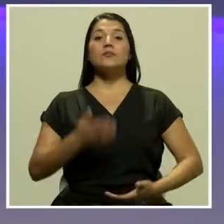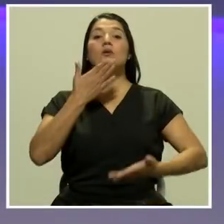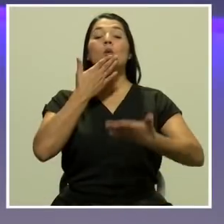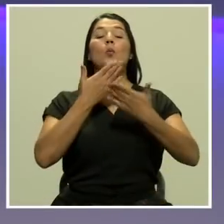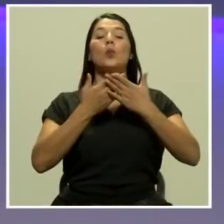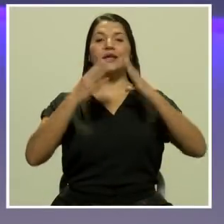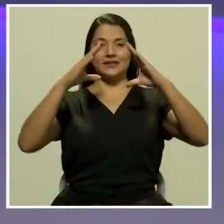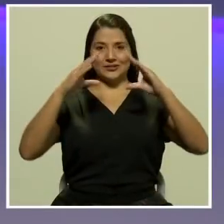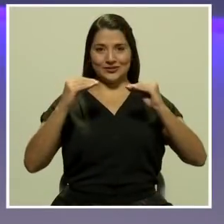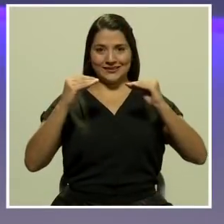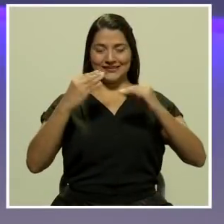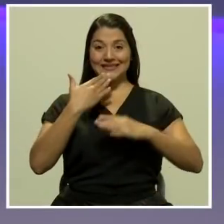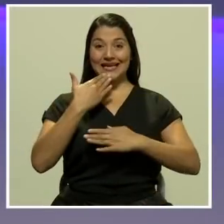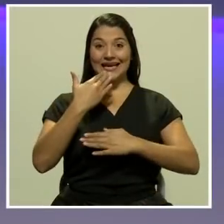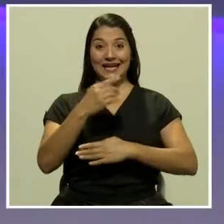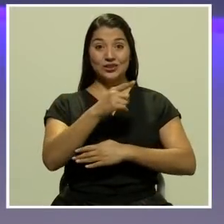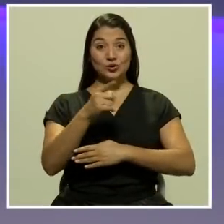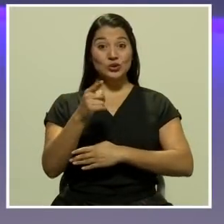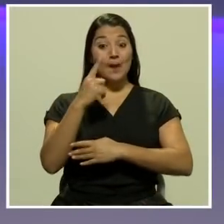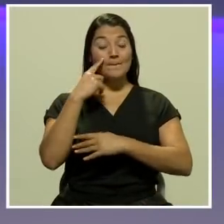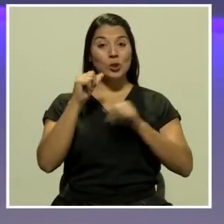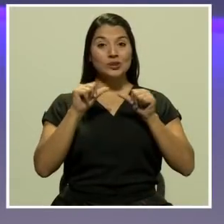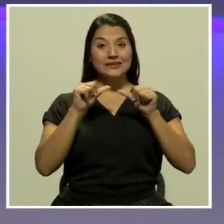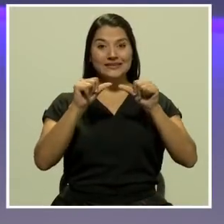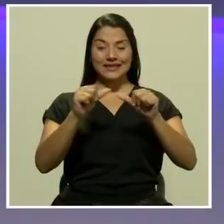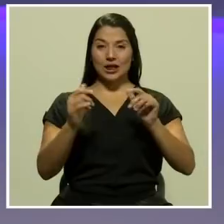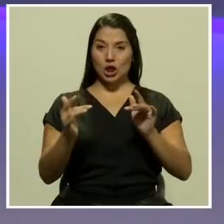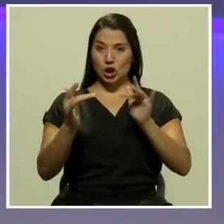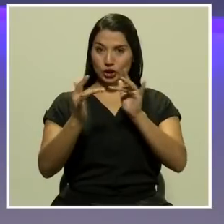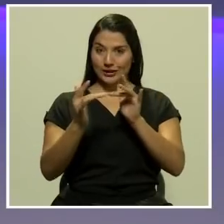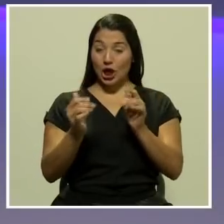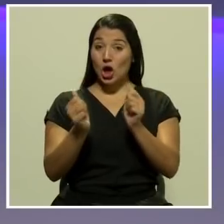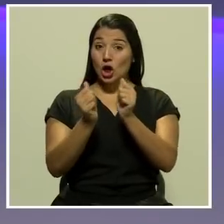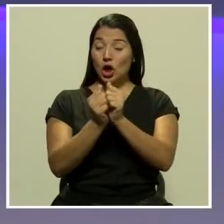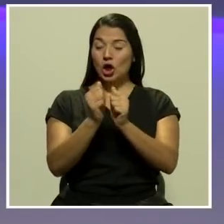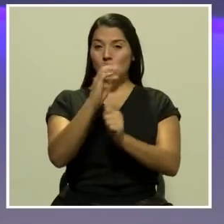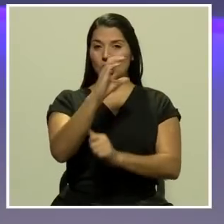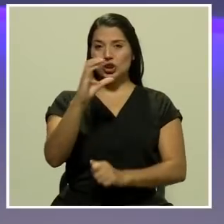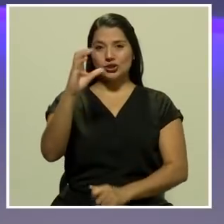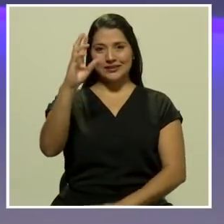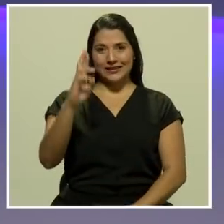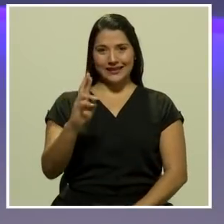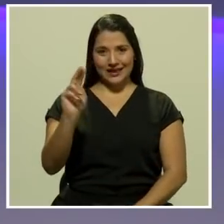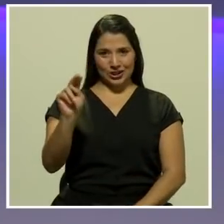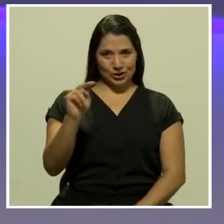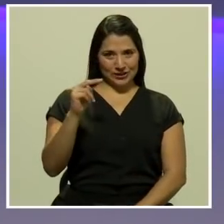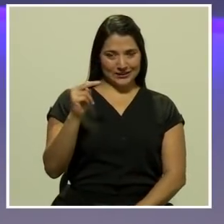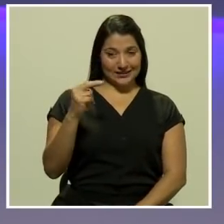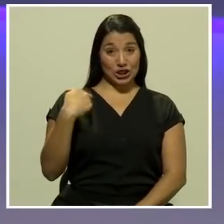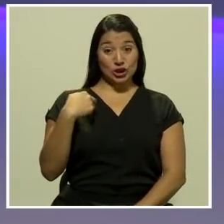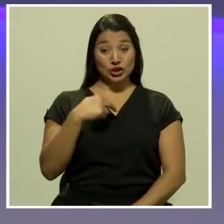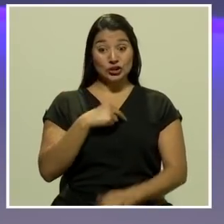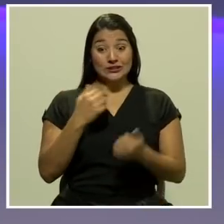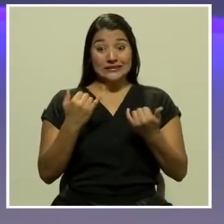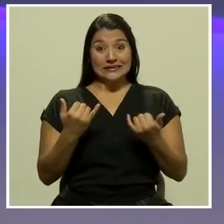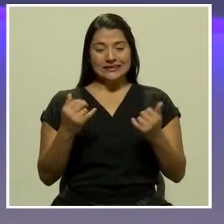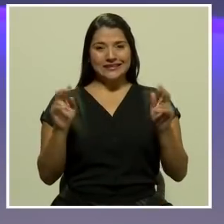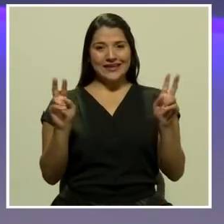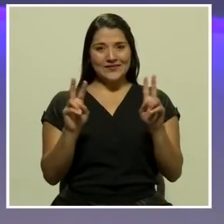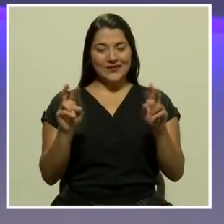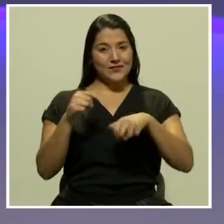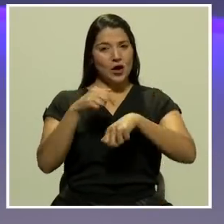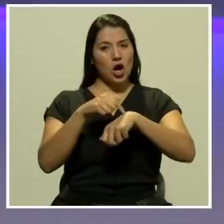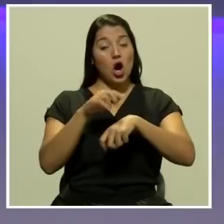Buenas noches, gracias por continuar conectados a la señal de Costa Rica Noticias. Estamos en vivo a